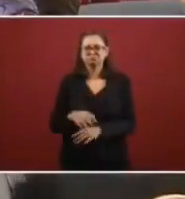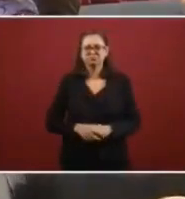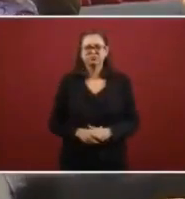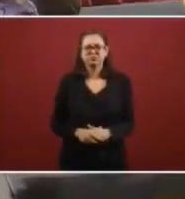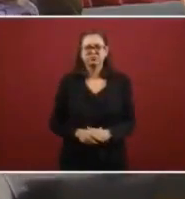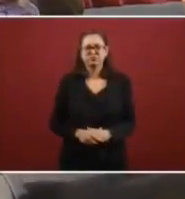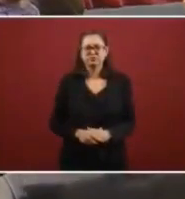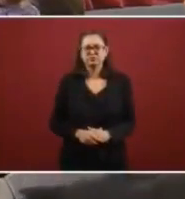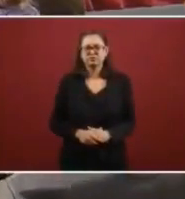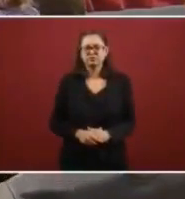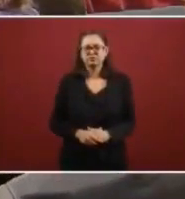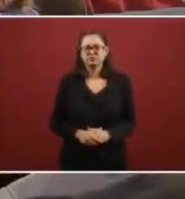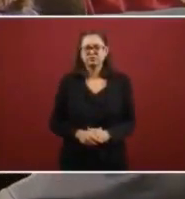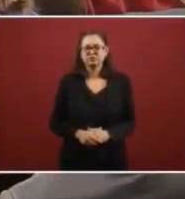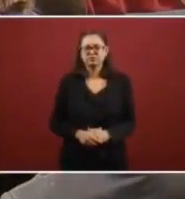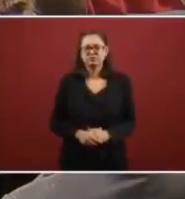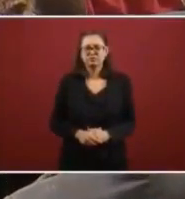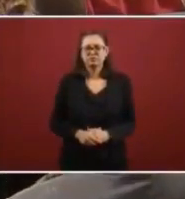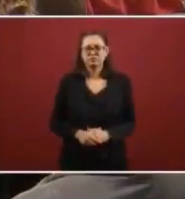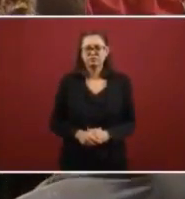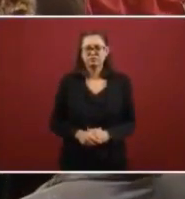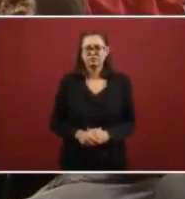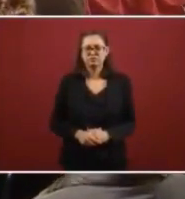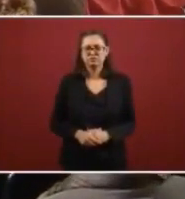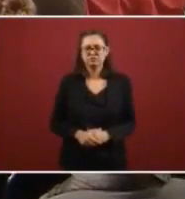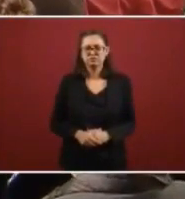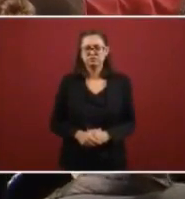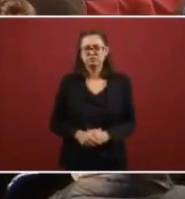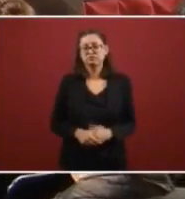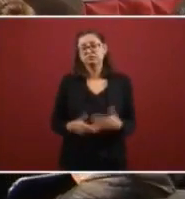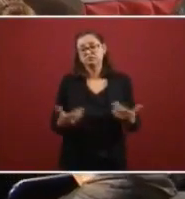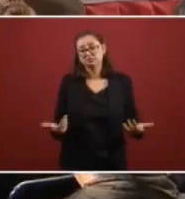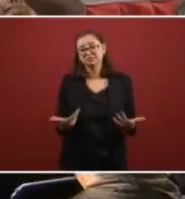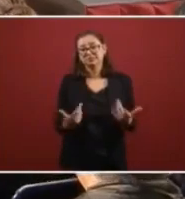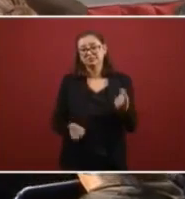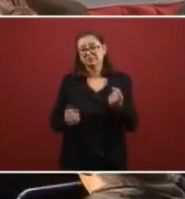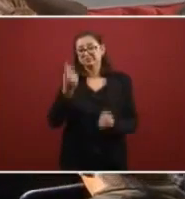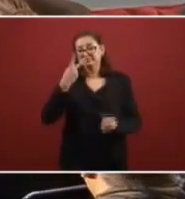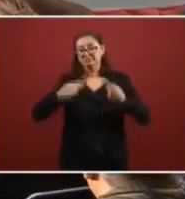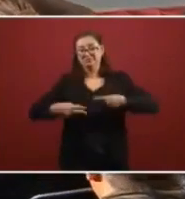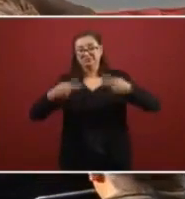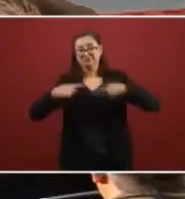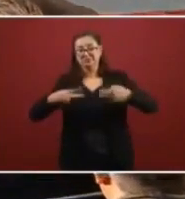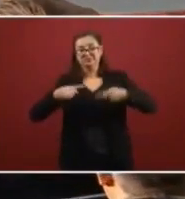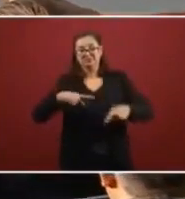Hay quienes también no quisieran que existieran las mañaneras.